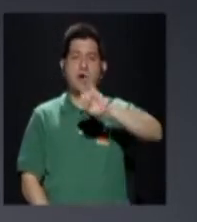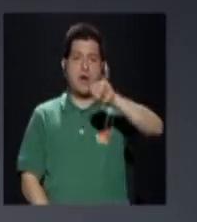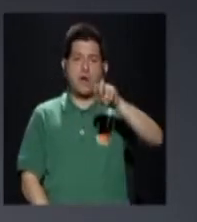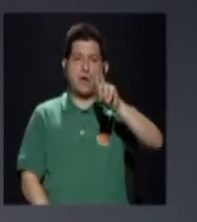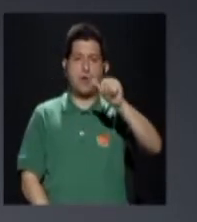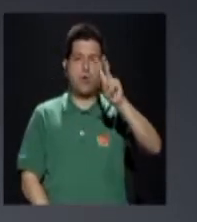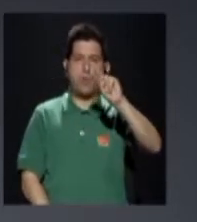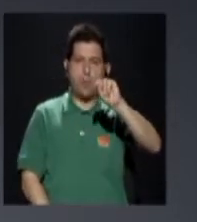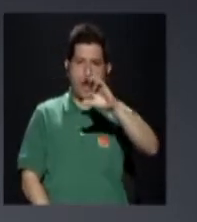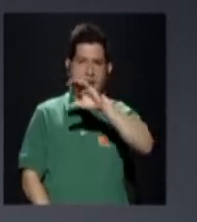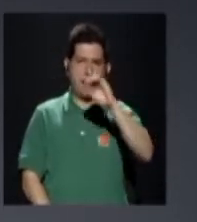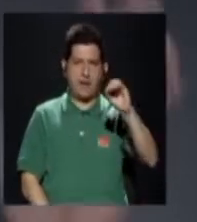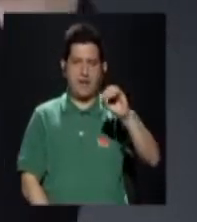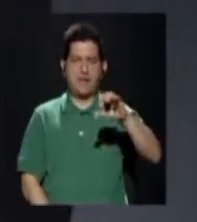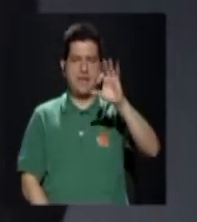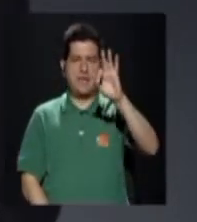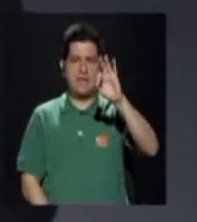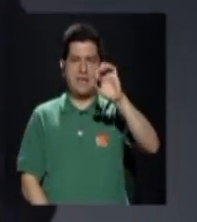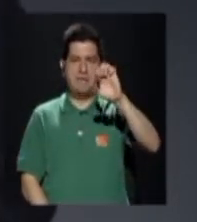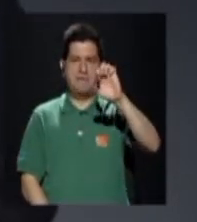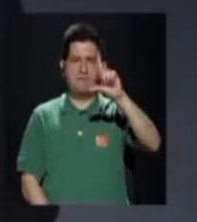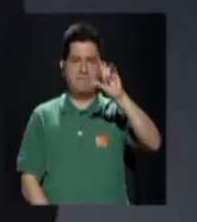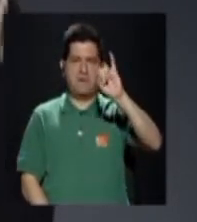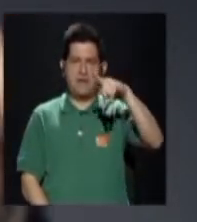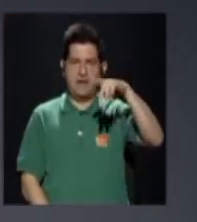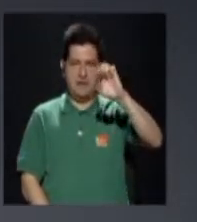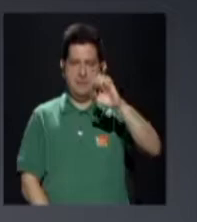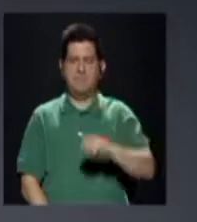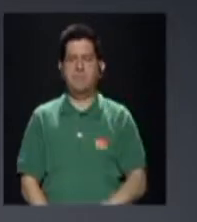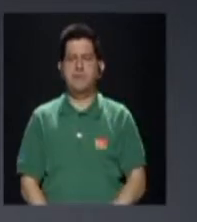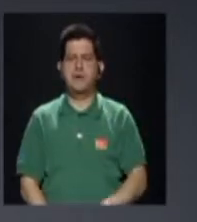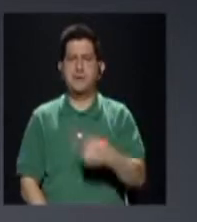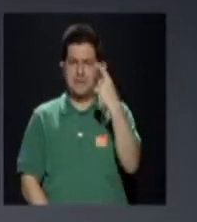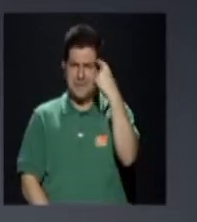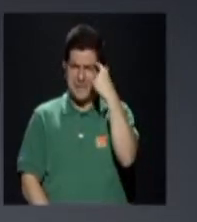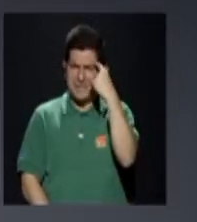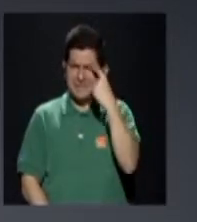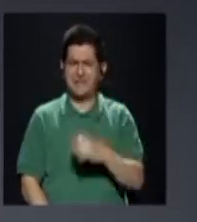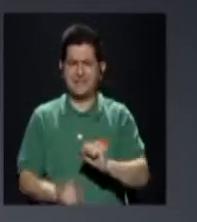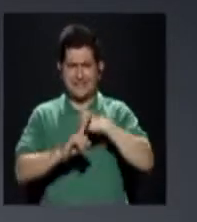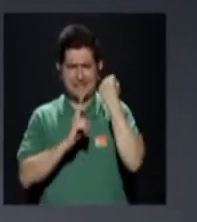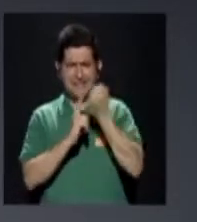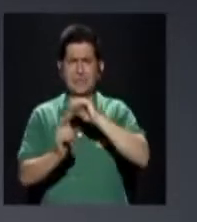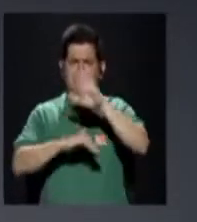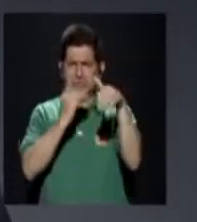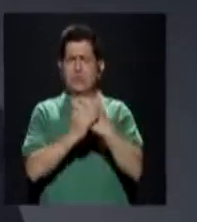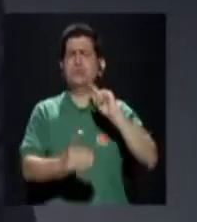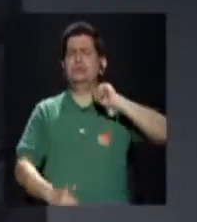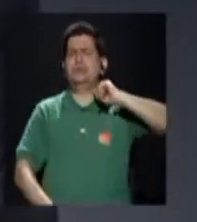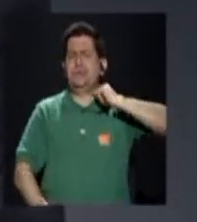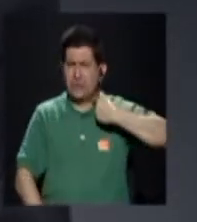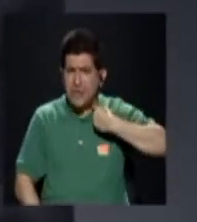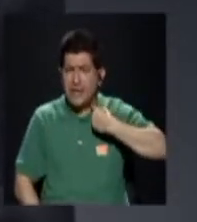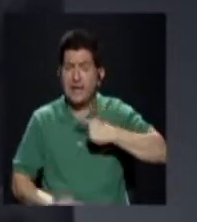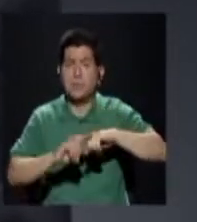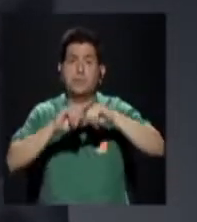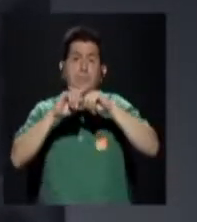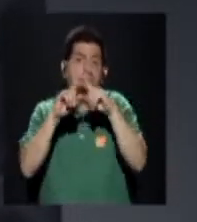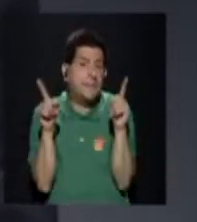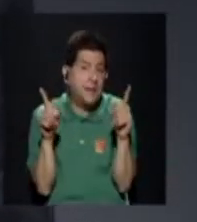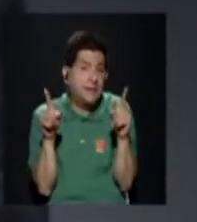Felipe. Y tal vez la consideración es que caro es todo, ¿verdad? Don Felipe, pero sin embargo,